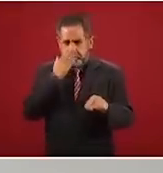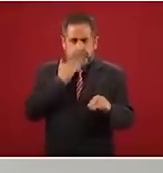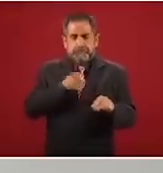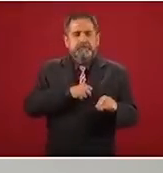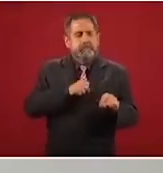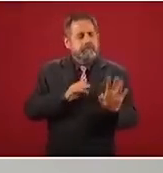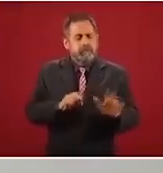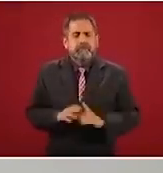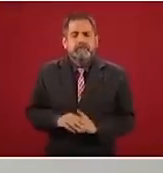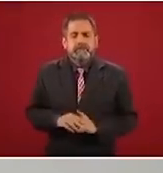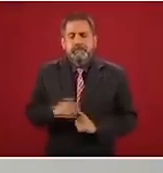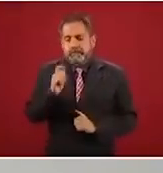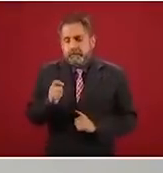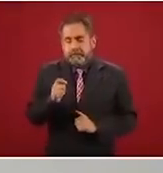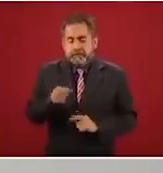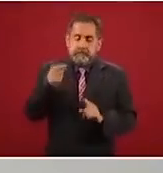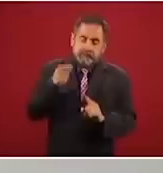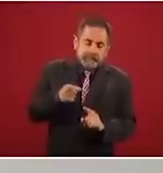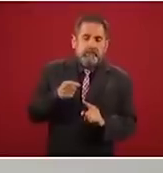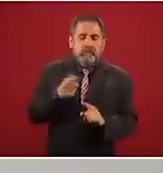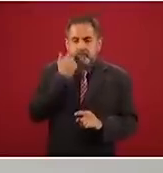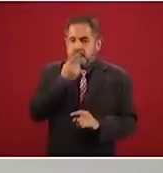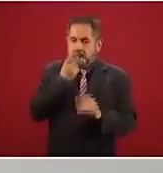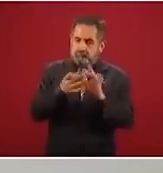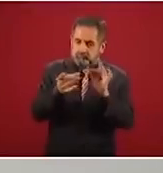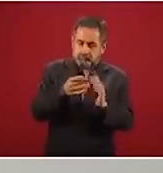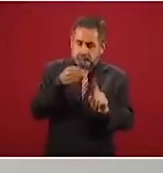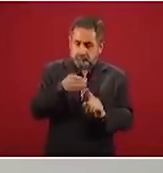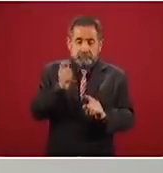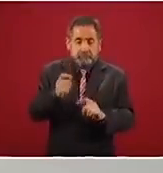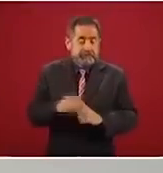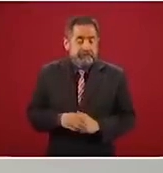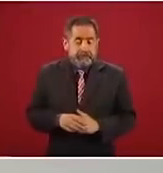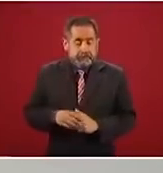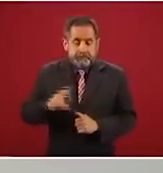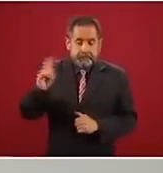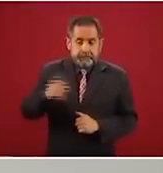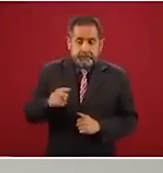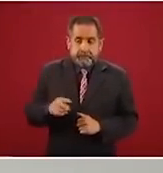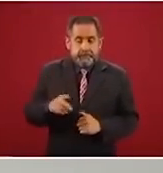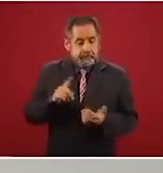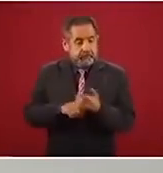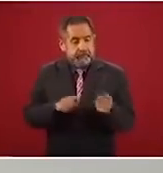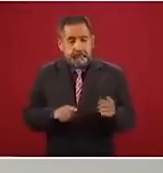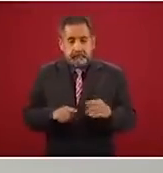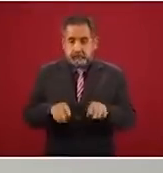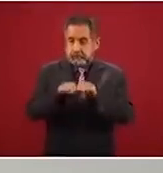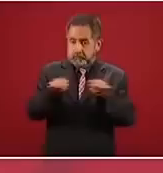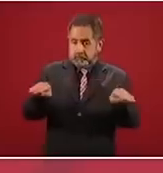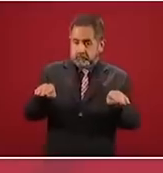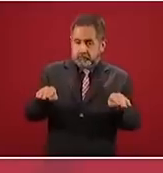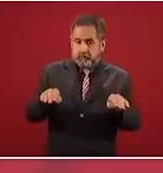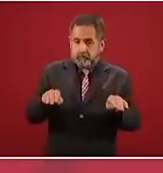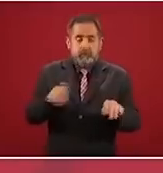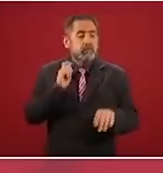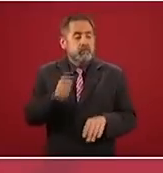salud, y en lo cual le quiero señalar que sí, efectivamente, la equidad se logra